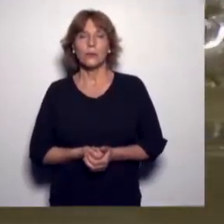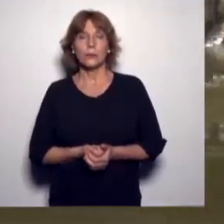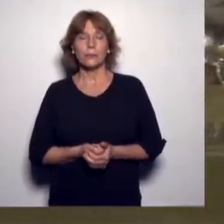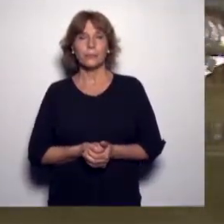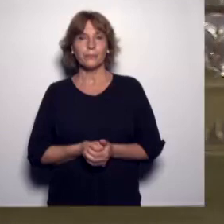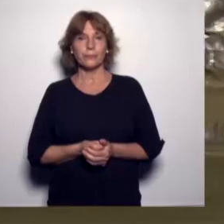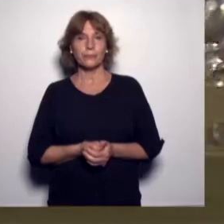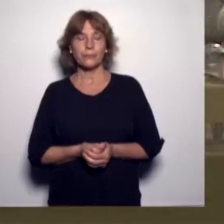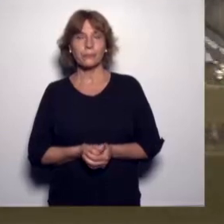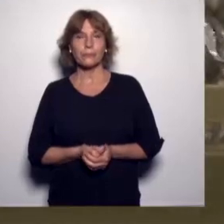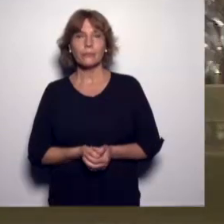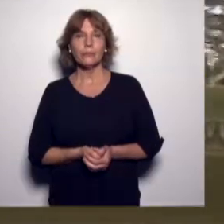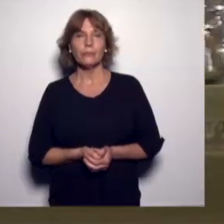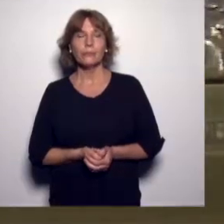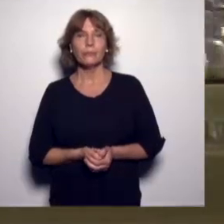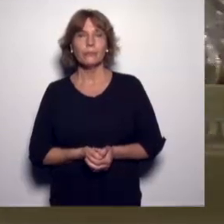cielo.